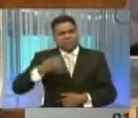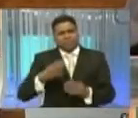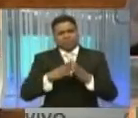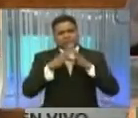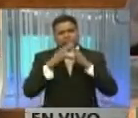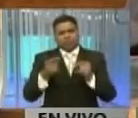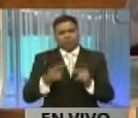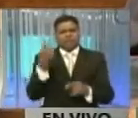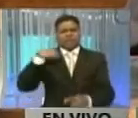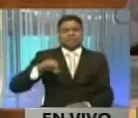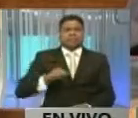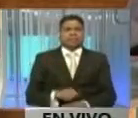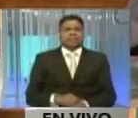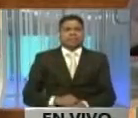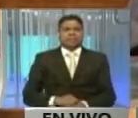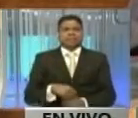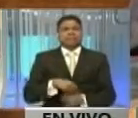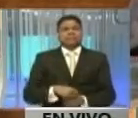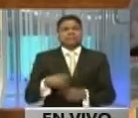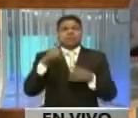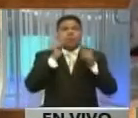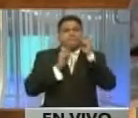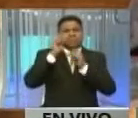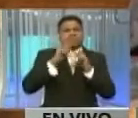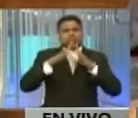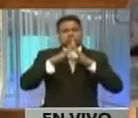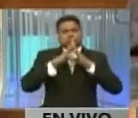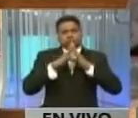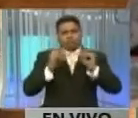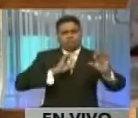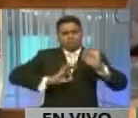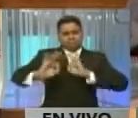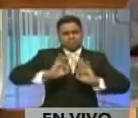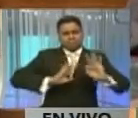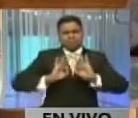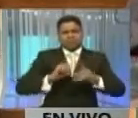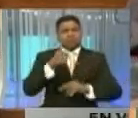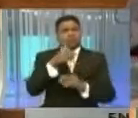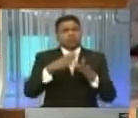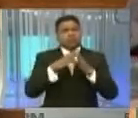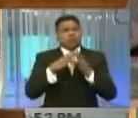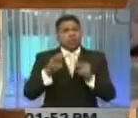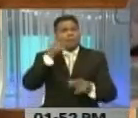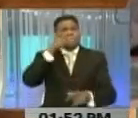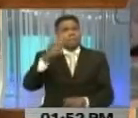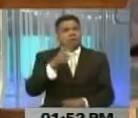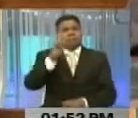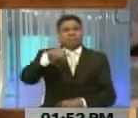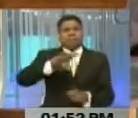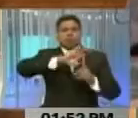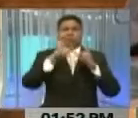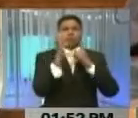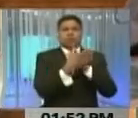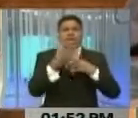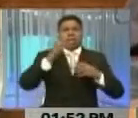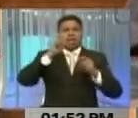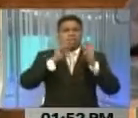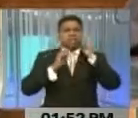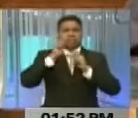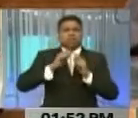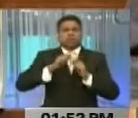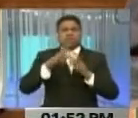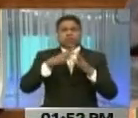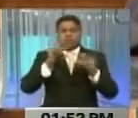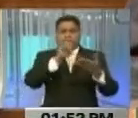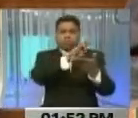que tener, la expresión cultural y artística de nuestro pueblo y la expresión cultural y artística de nuestros cultores.